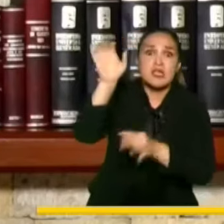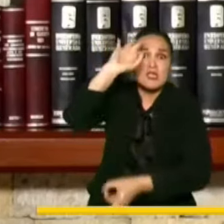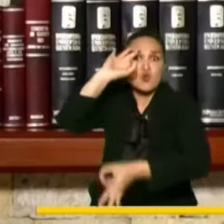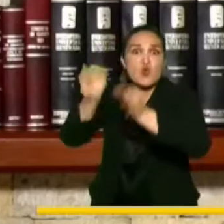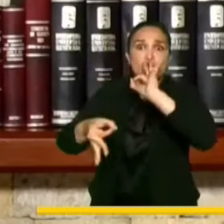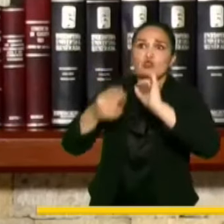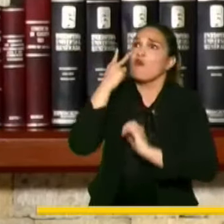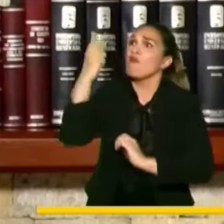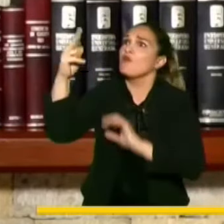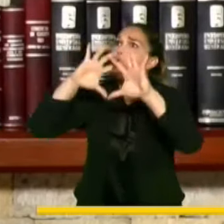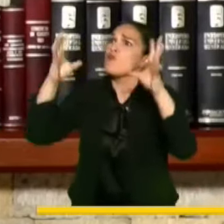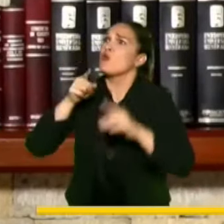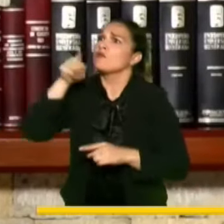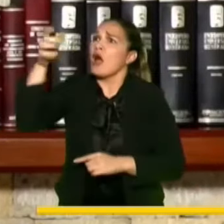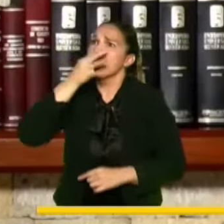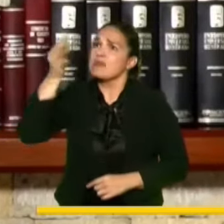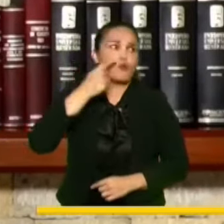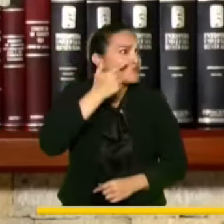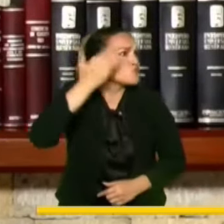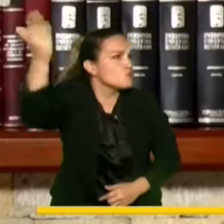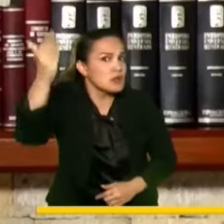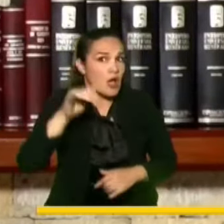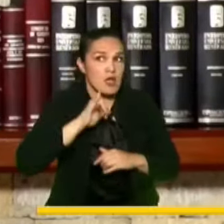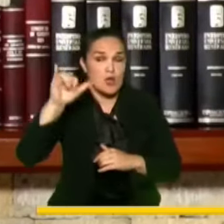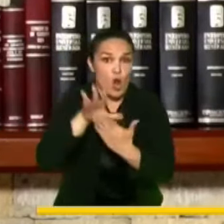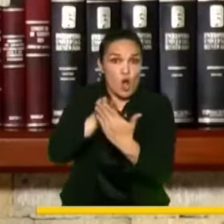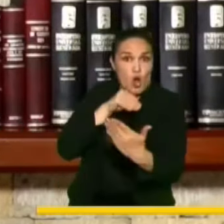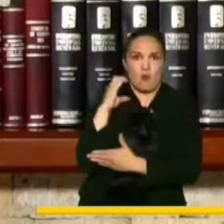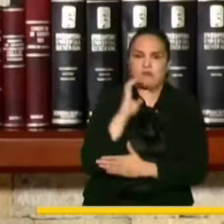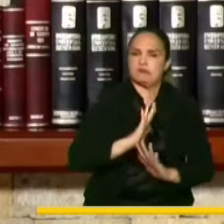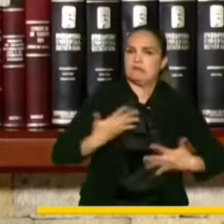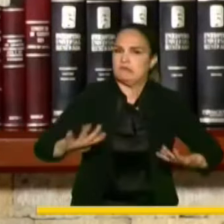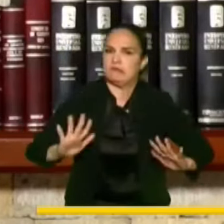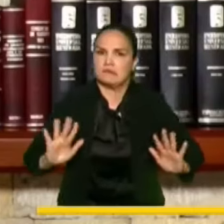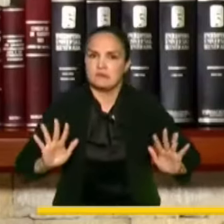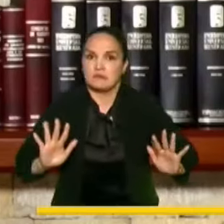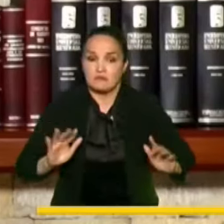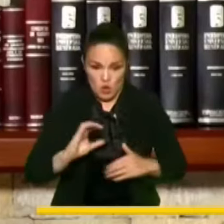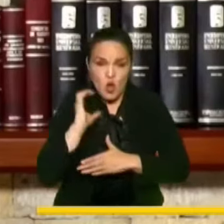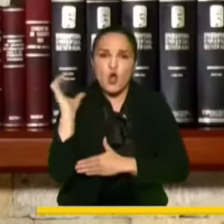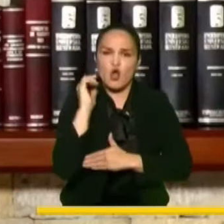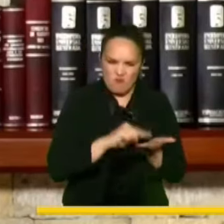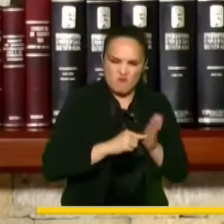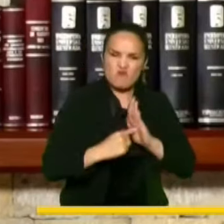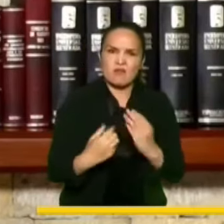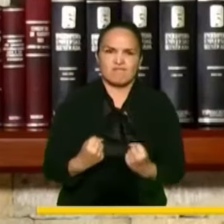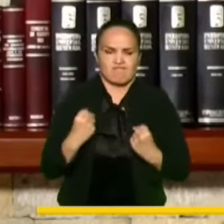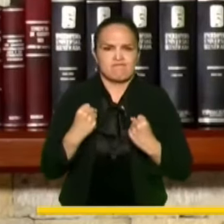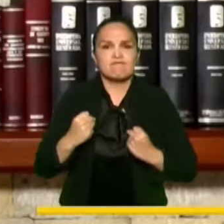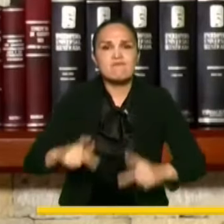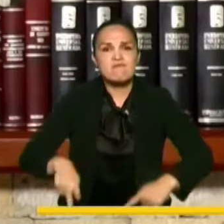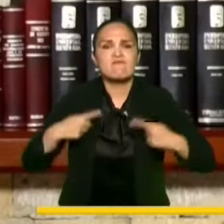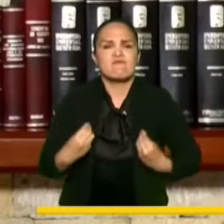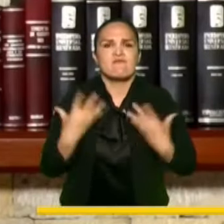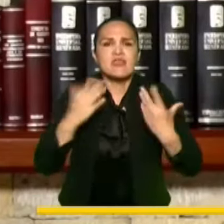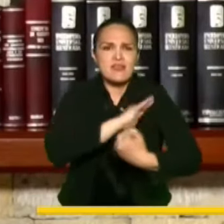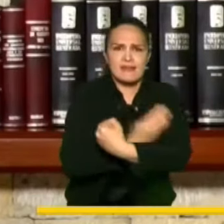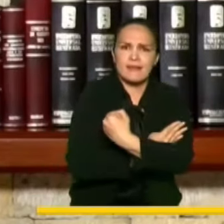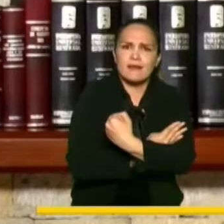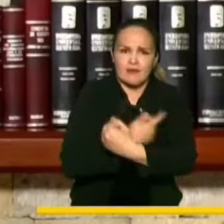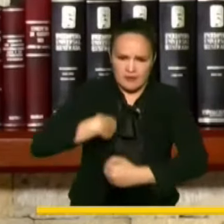queremos en Colombia. Colombia se comporta como una potencia de la vida. Hacia allí va todo nuestro